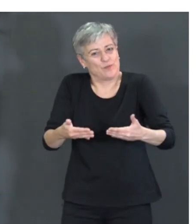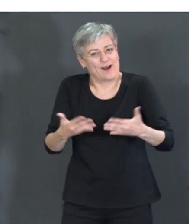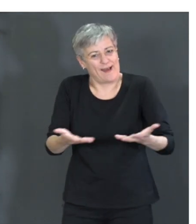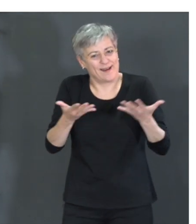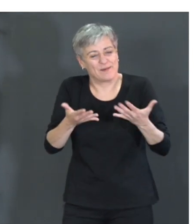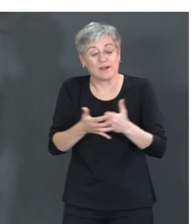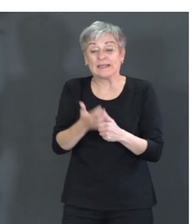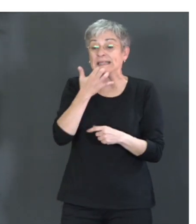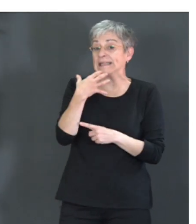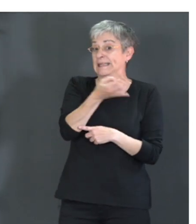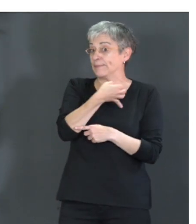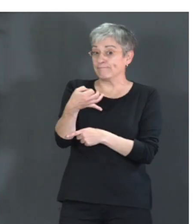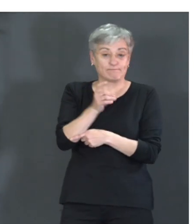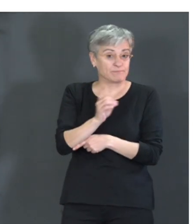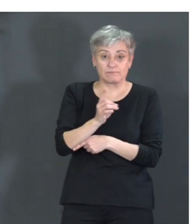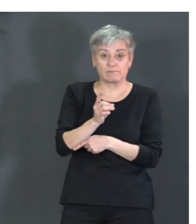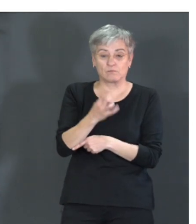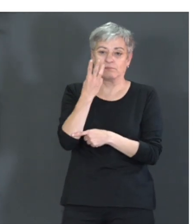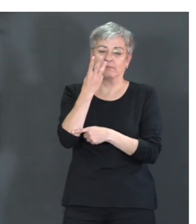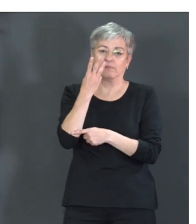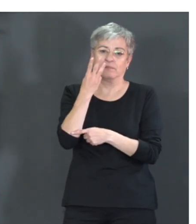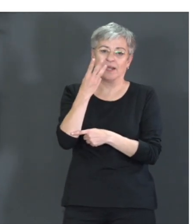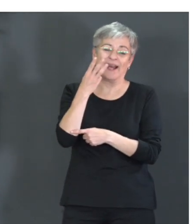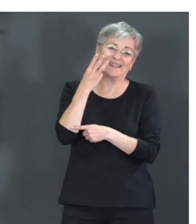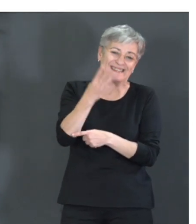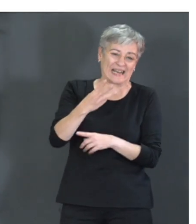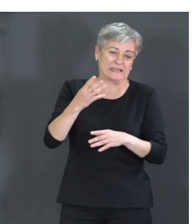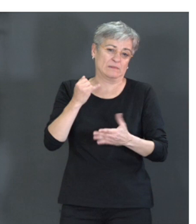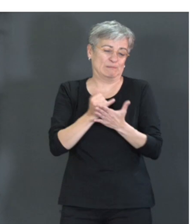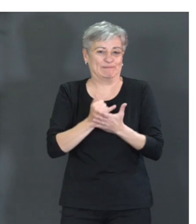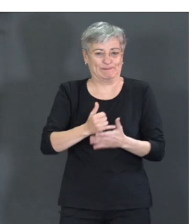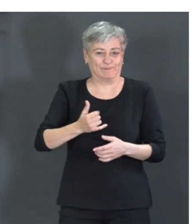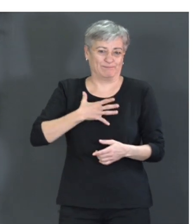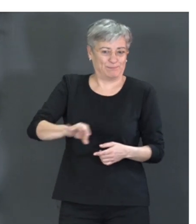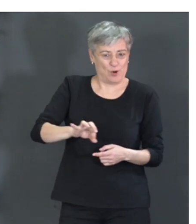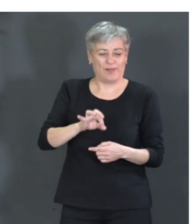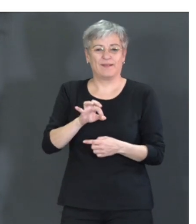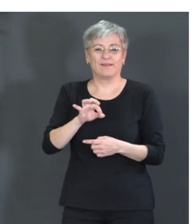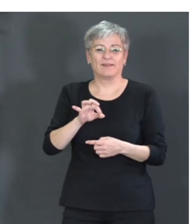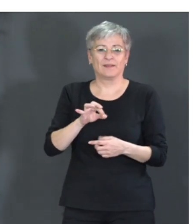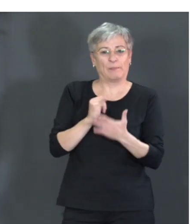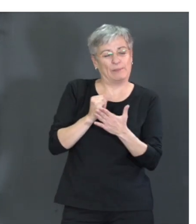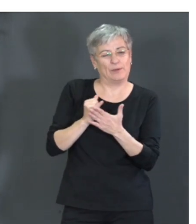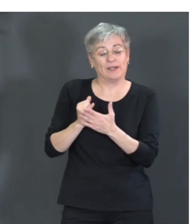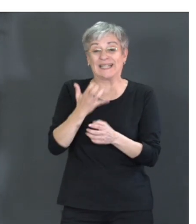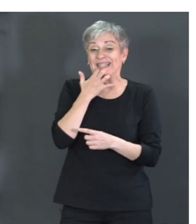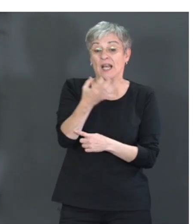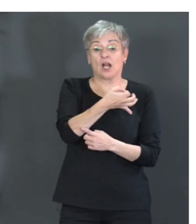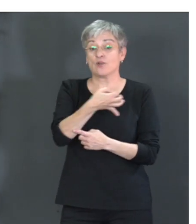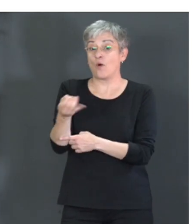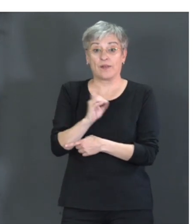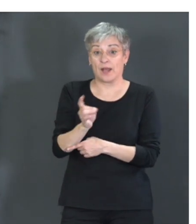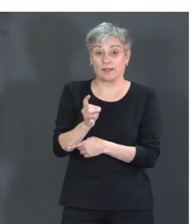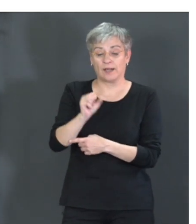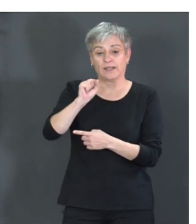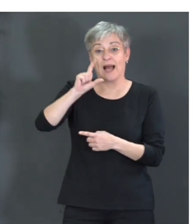no acierte las preguntas, tiene hasta 3 posibilidades, y en caso de que no la acierte, entonces Alexa le